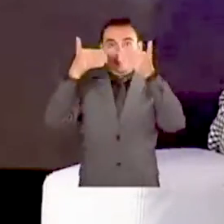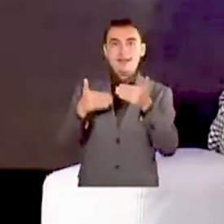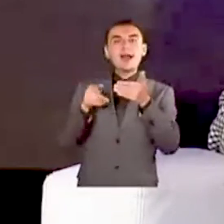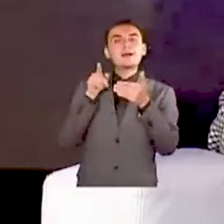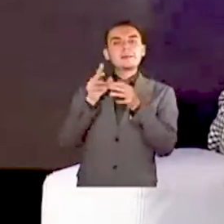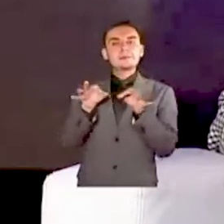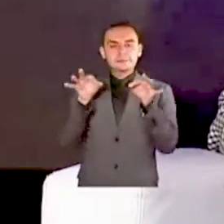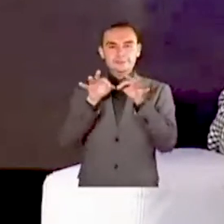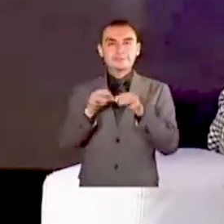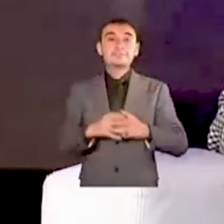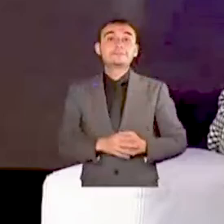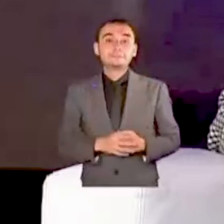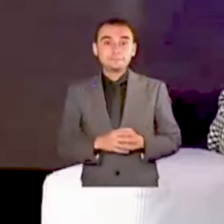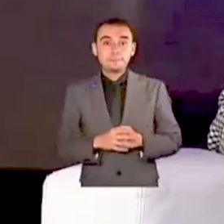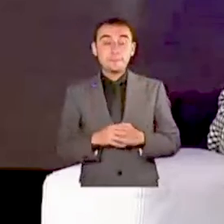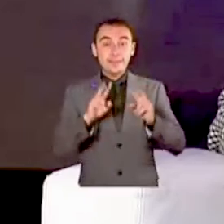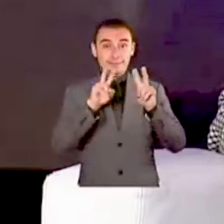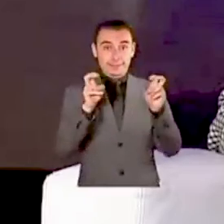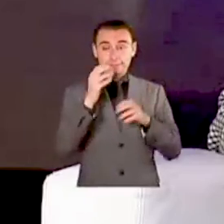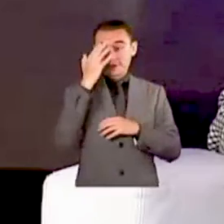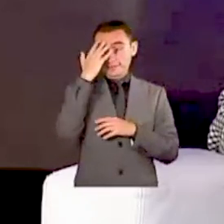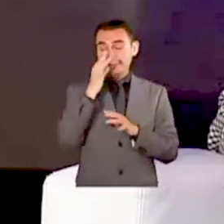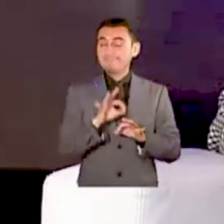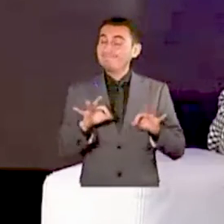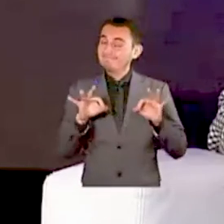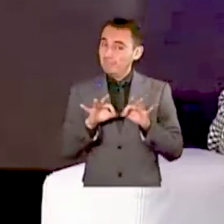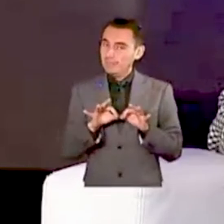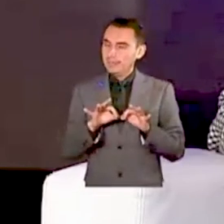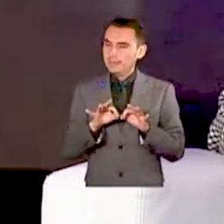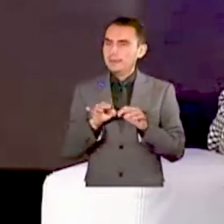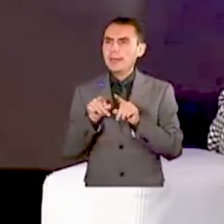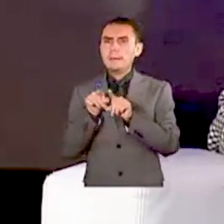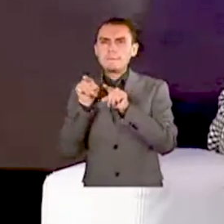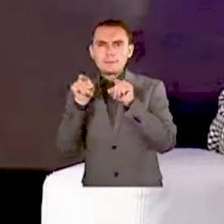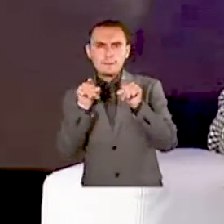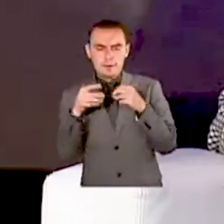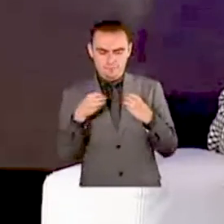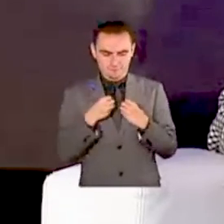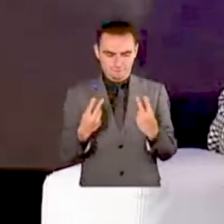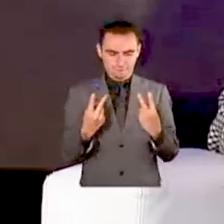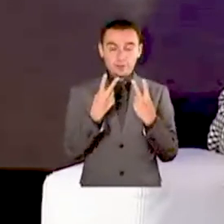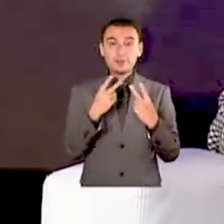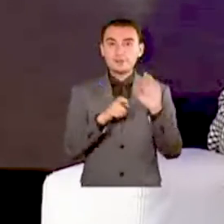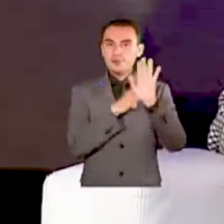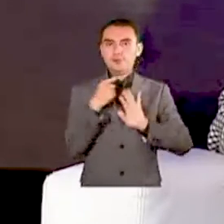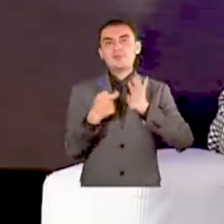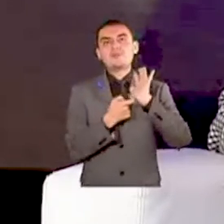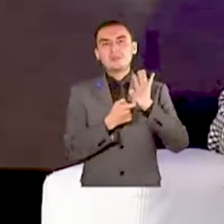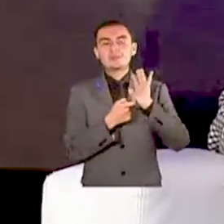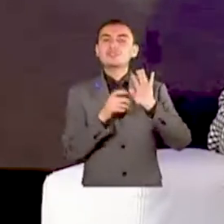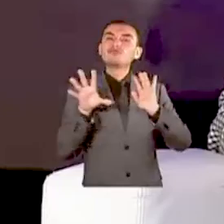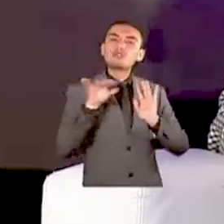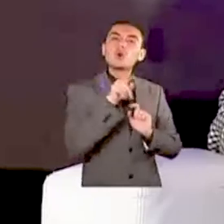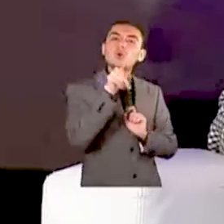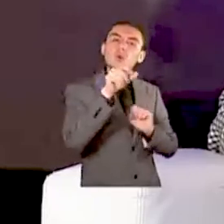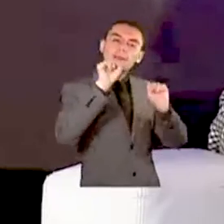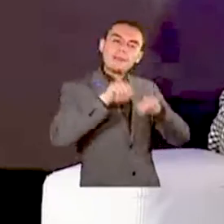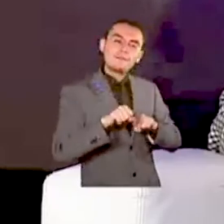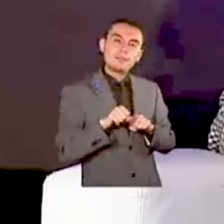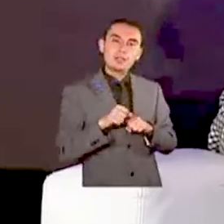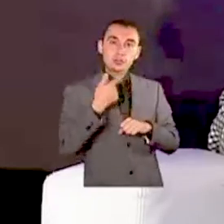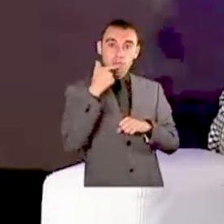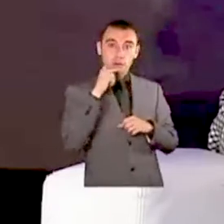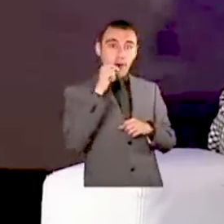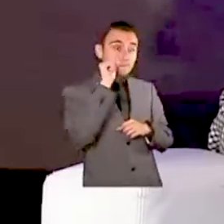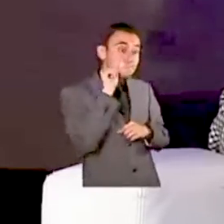están presentes. El tema de la seguridad social es un tema en la vida de todos los colombianos, que está presente desde